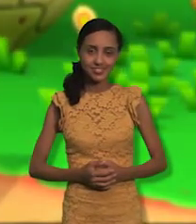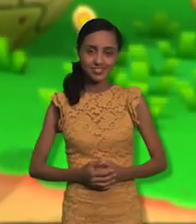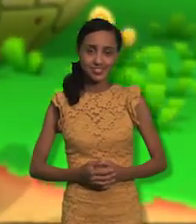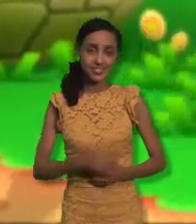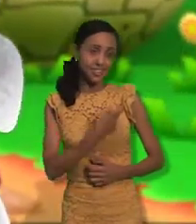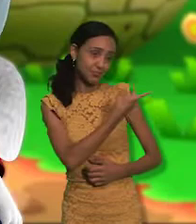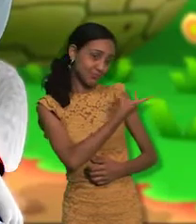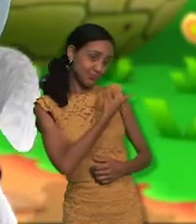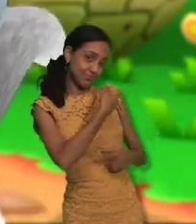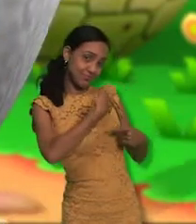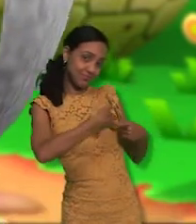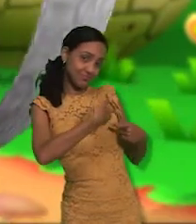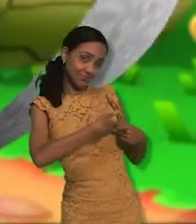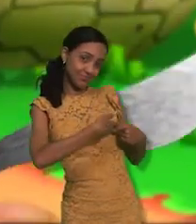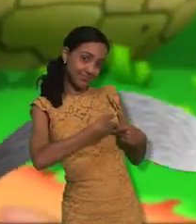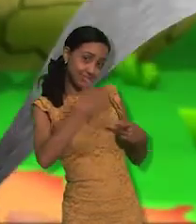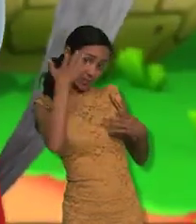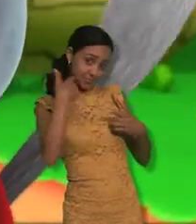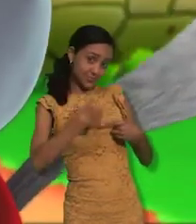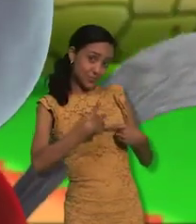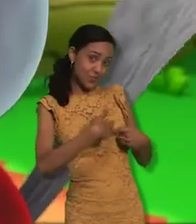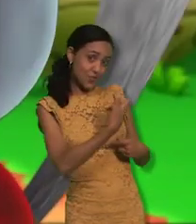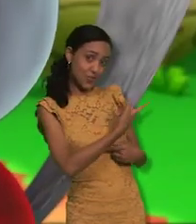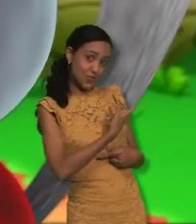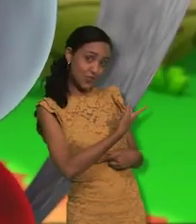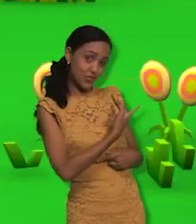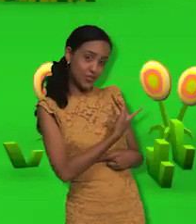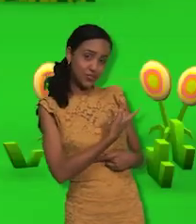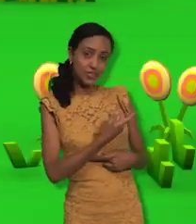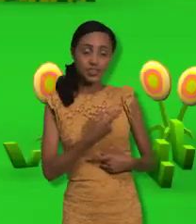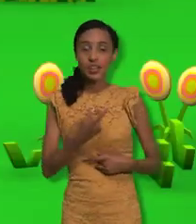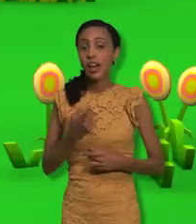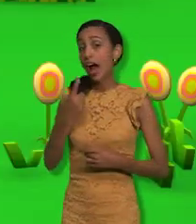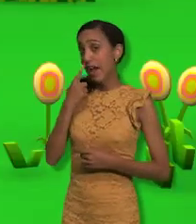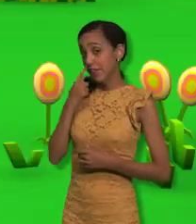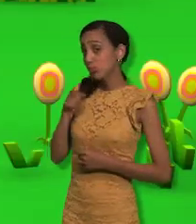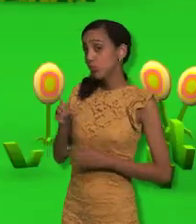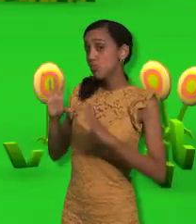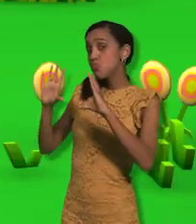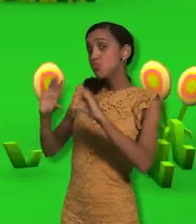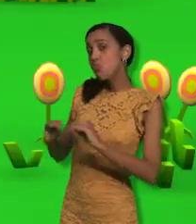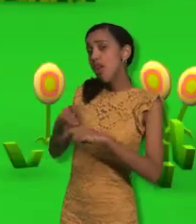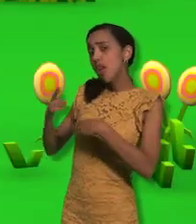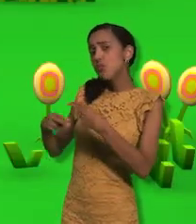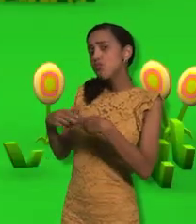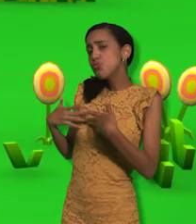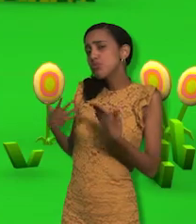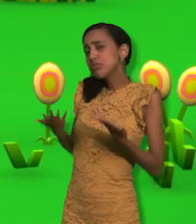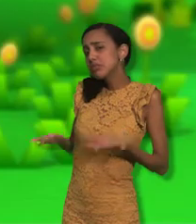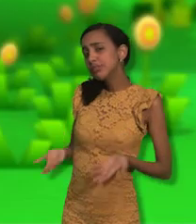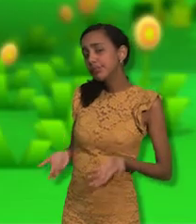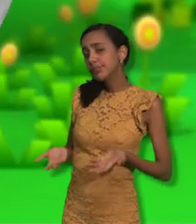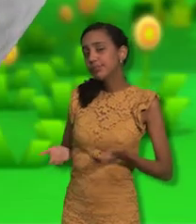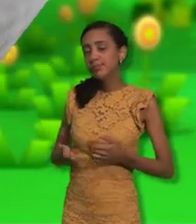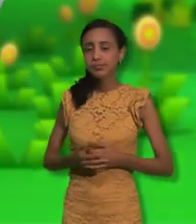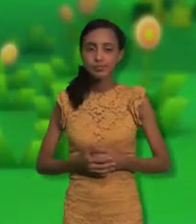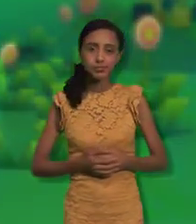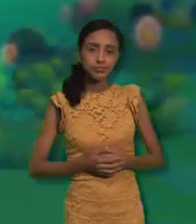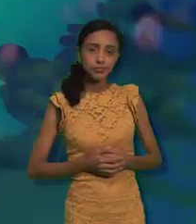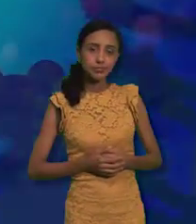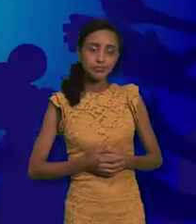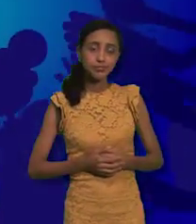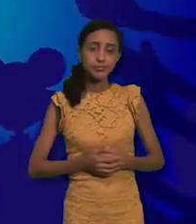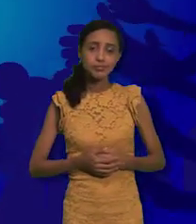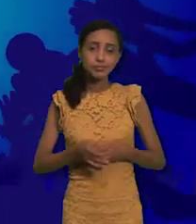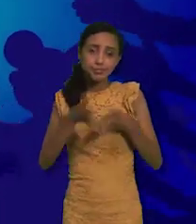¿Qué quieres casar conmigo? ¿Verdad? Intenníc ver, mejora qué haces de noche. Miao,